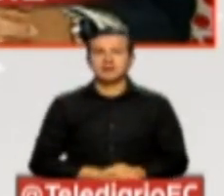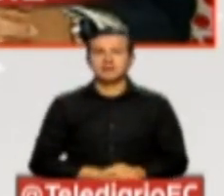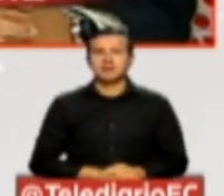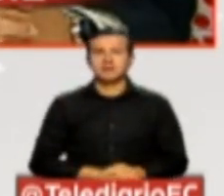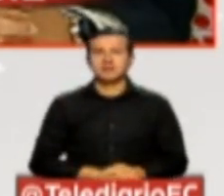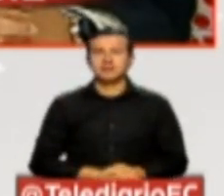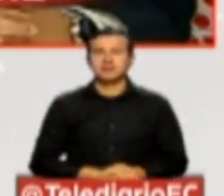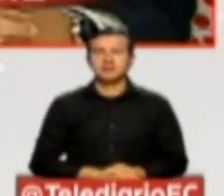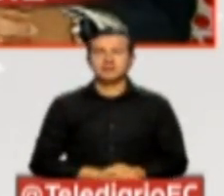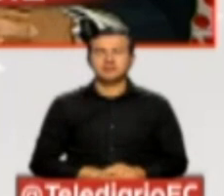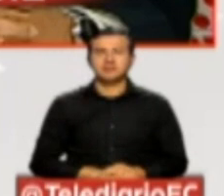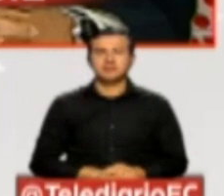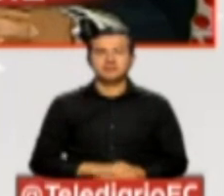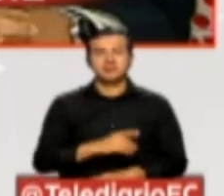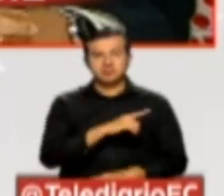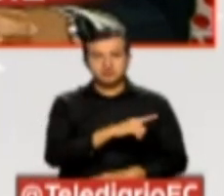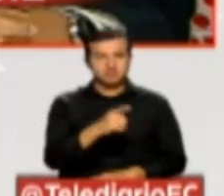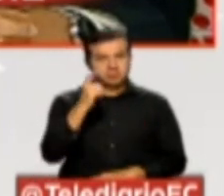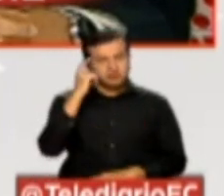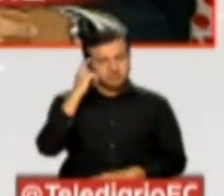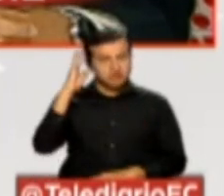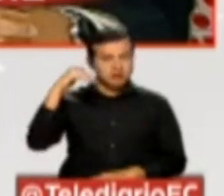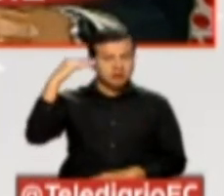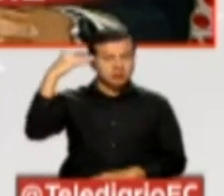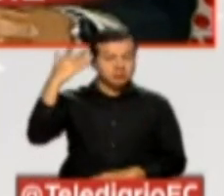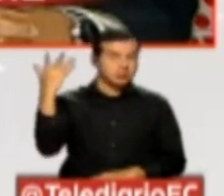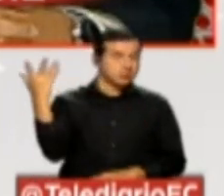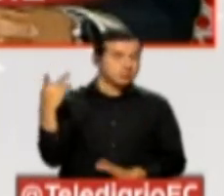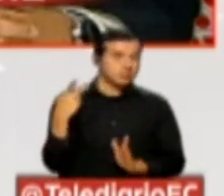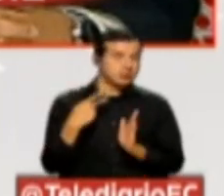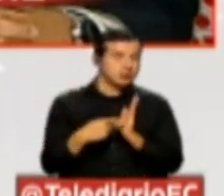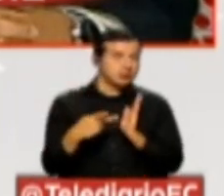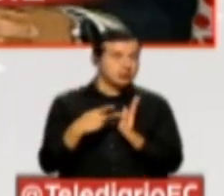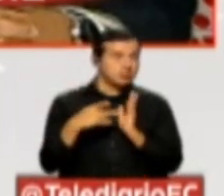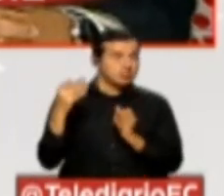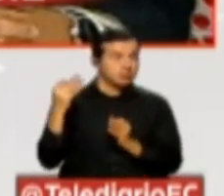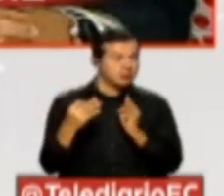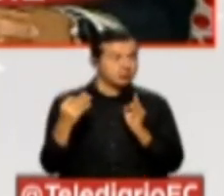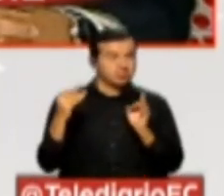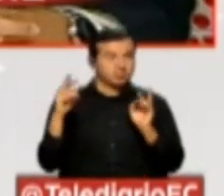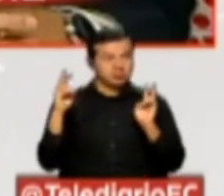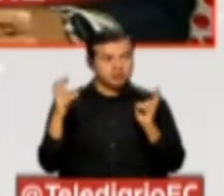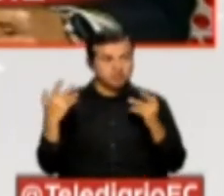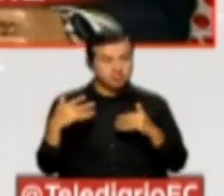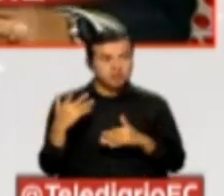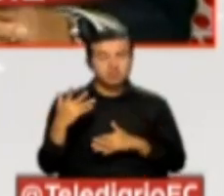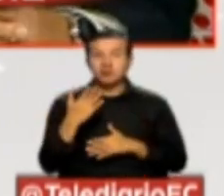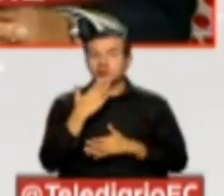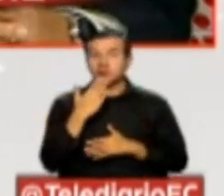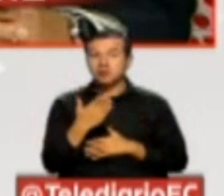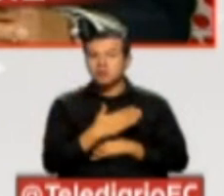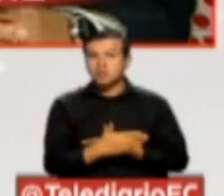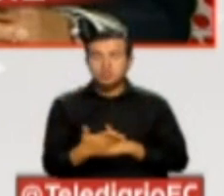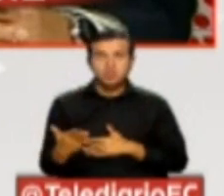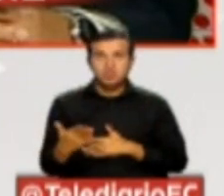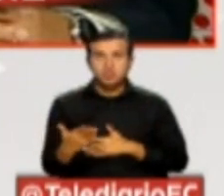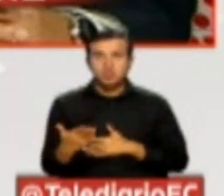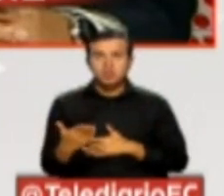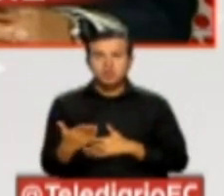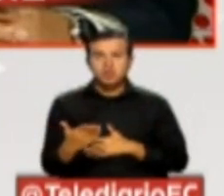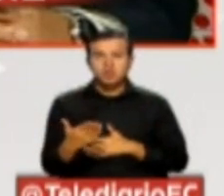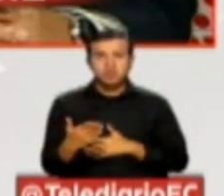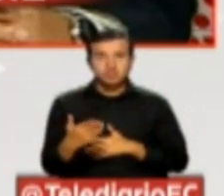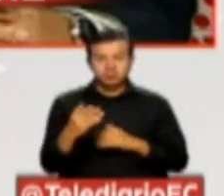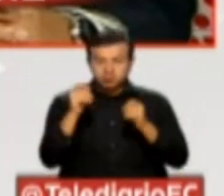¿Cuál será, en su opinión, la consecuencia de esto en la justicia? Y me refiero a qué clase de llamado